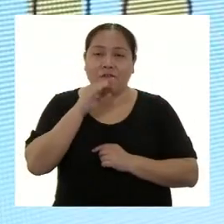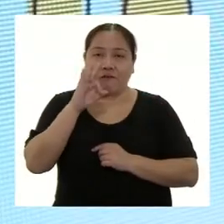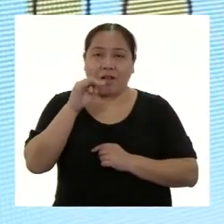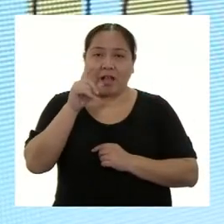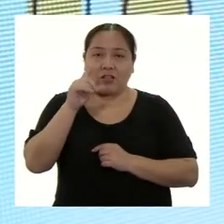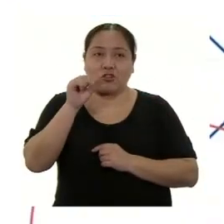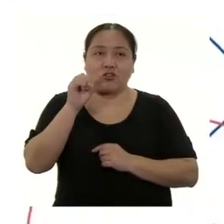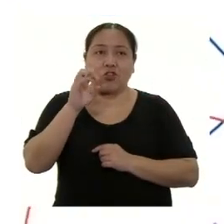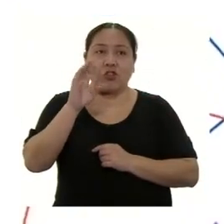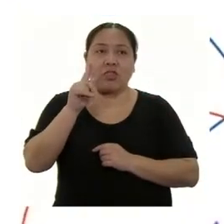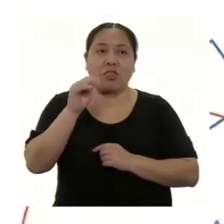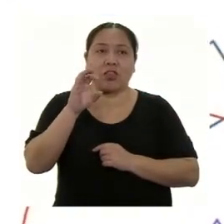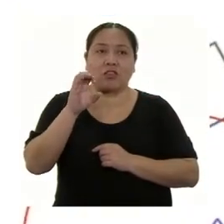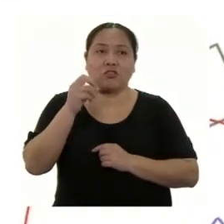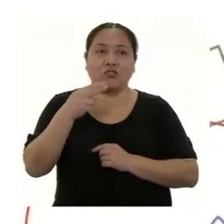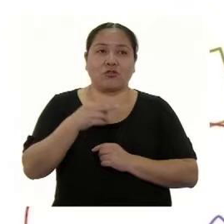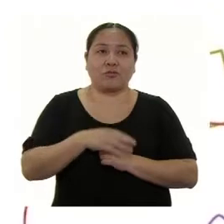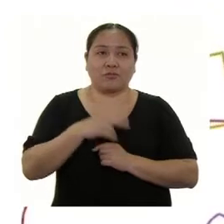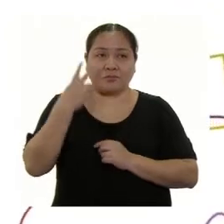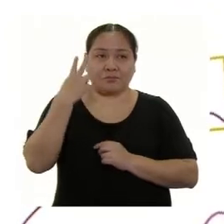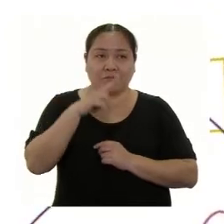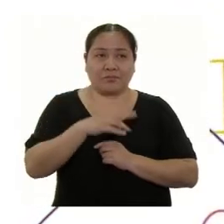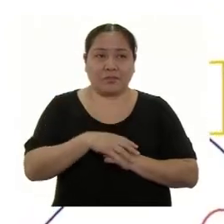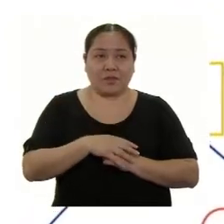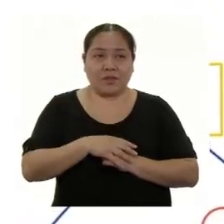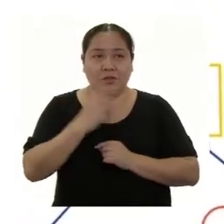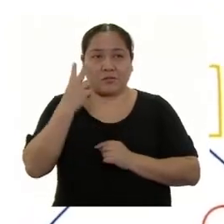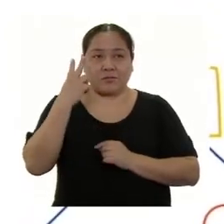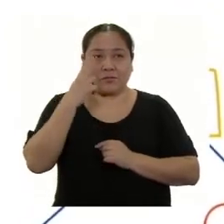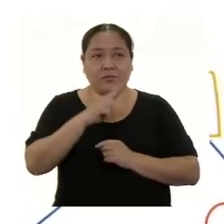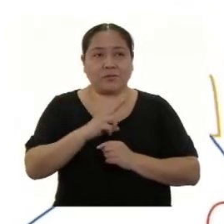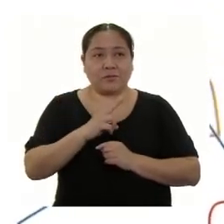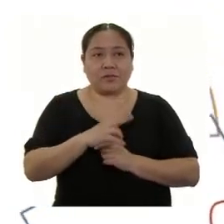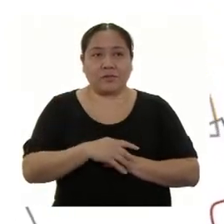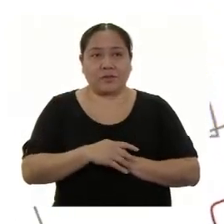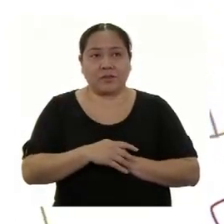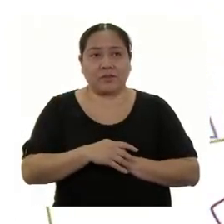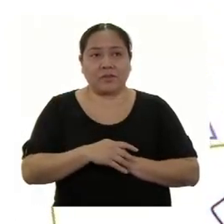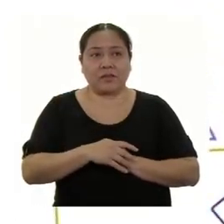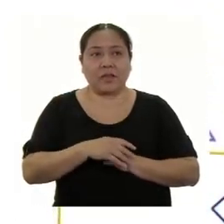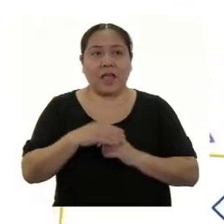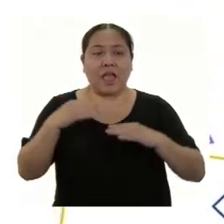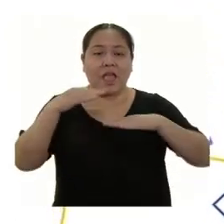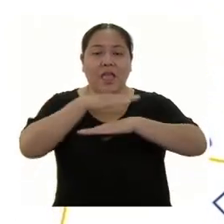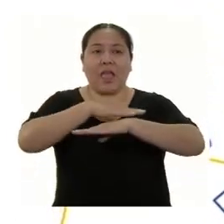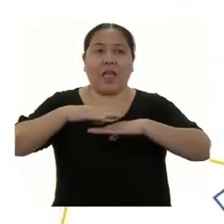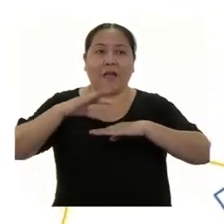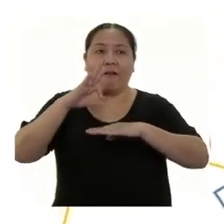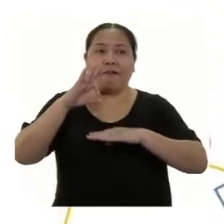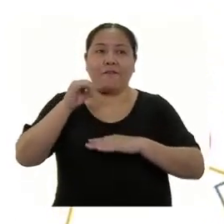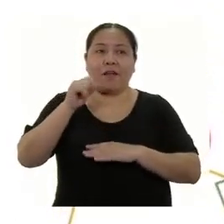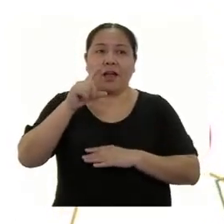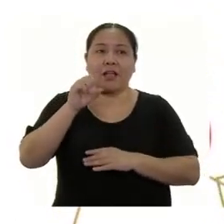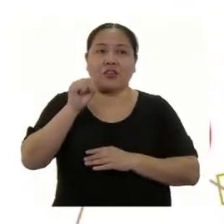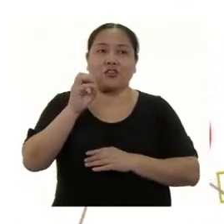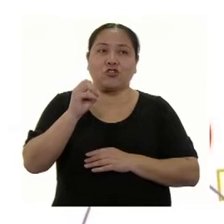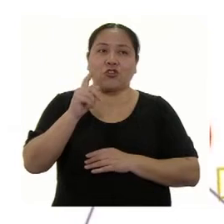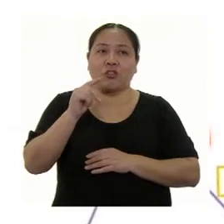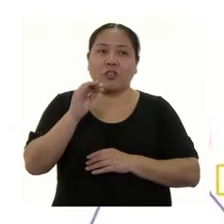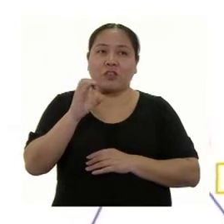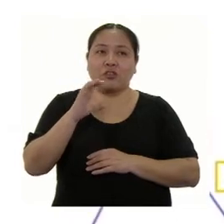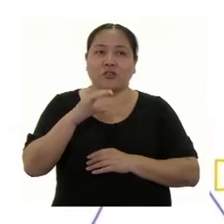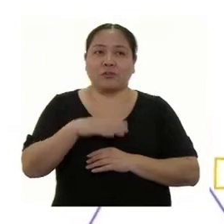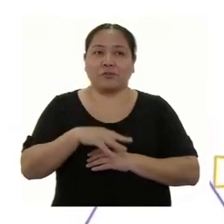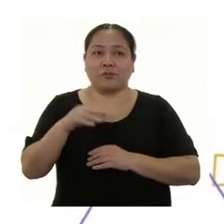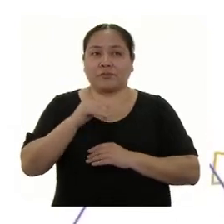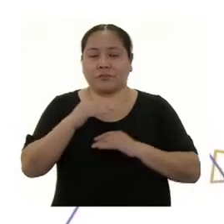lo hago, profesora. Mira, Yaremis, ¿te has dado cuenta de que el falso techo viene a ser una de las caras